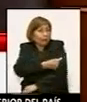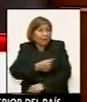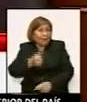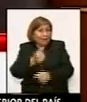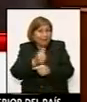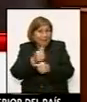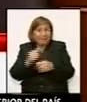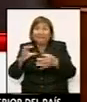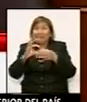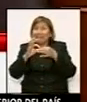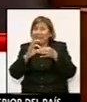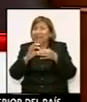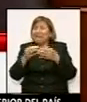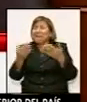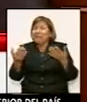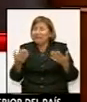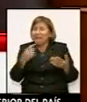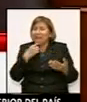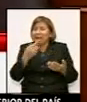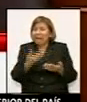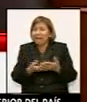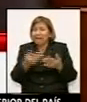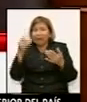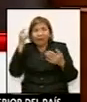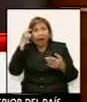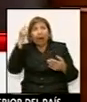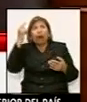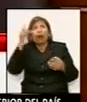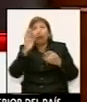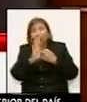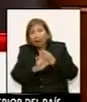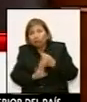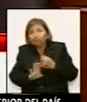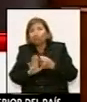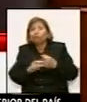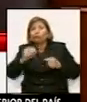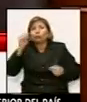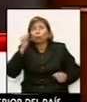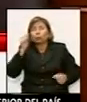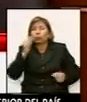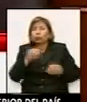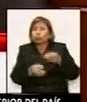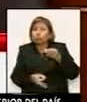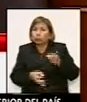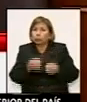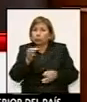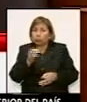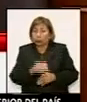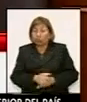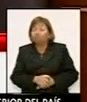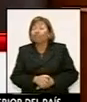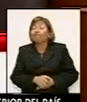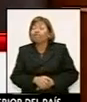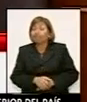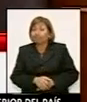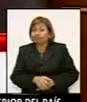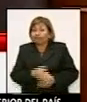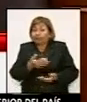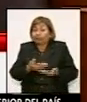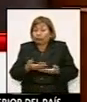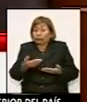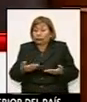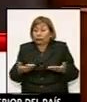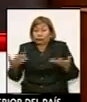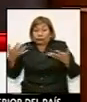más coordinada y célere con la finalidad de proteger los derechos de los justiciables. El dictamen aprobado crea